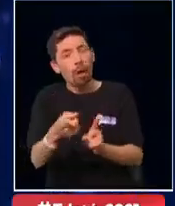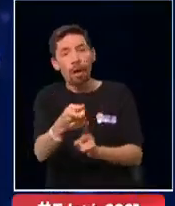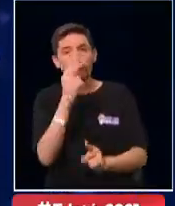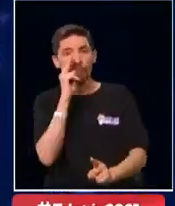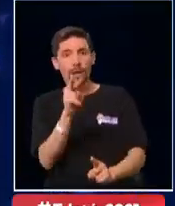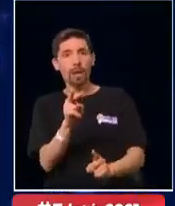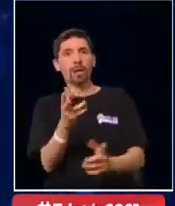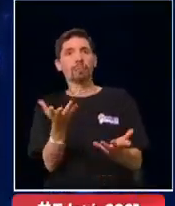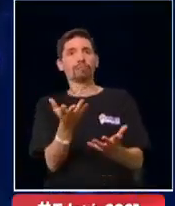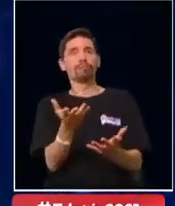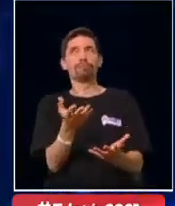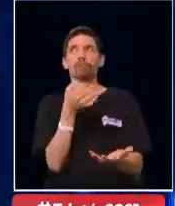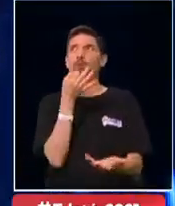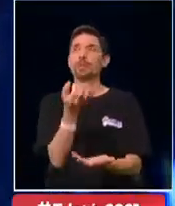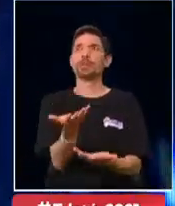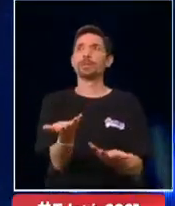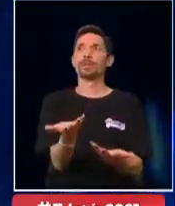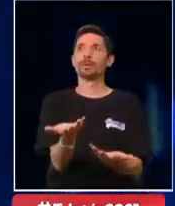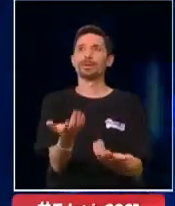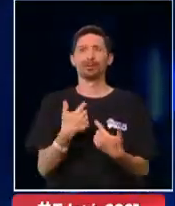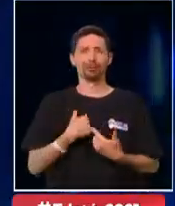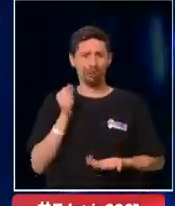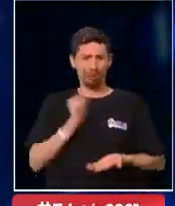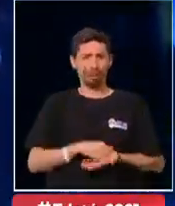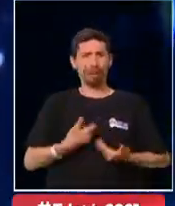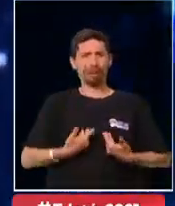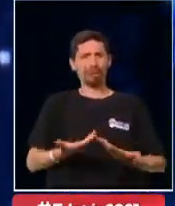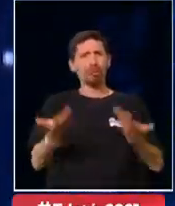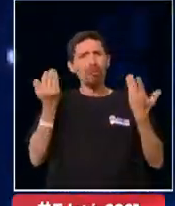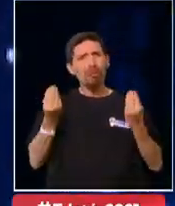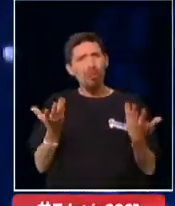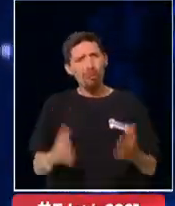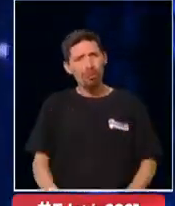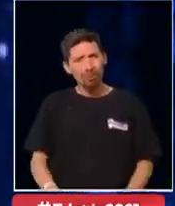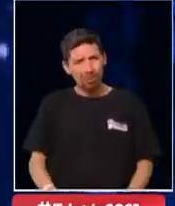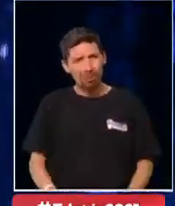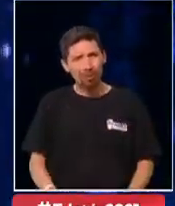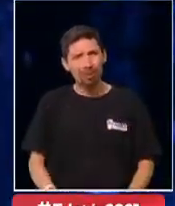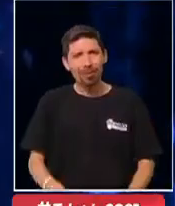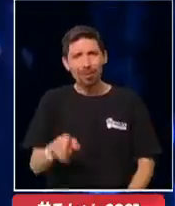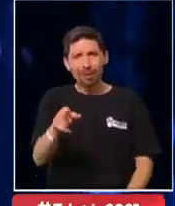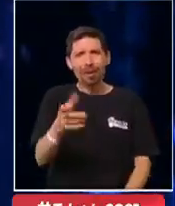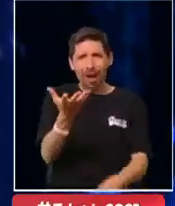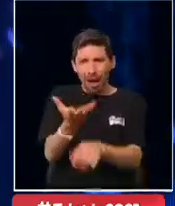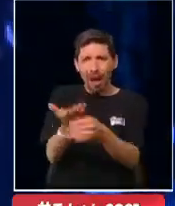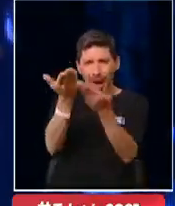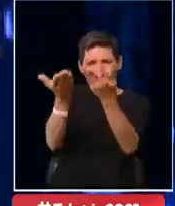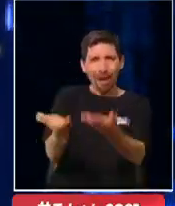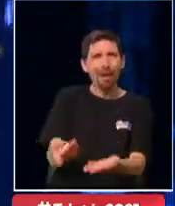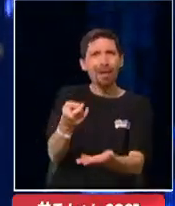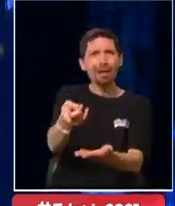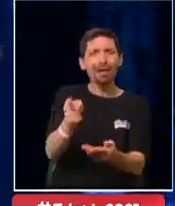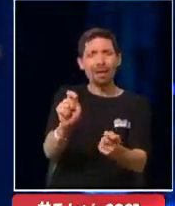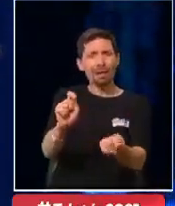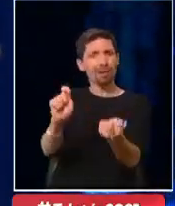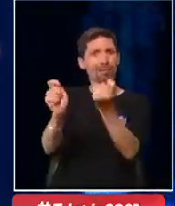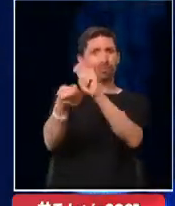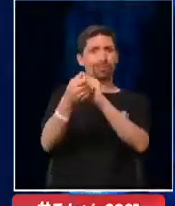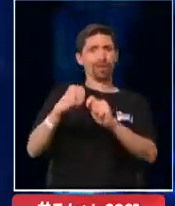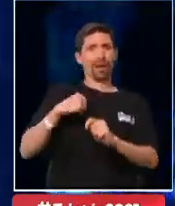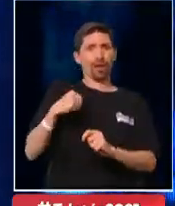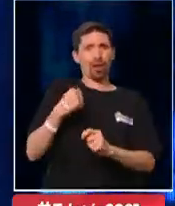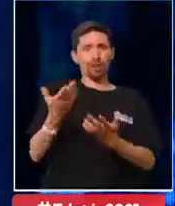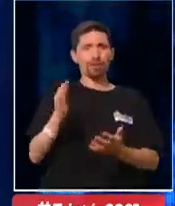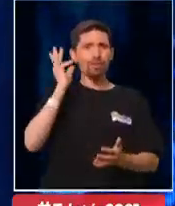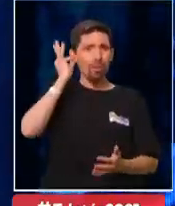dice, ¿cómo me puedo quejar yo? ¿Cómo puedo tener justificación? Si aquí hay una niña que después se convierte en adolescente,